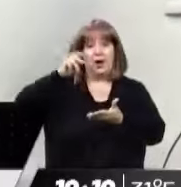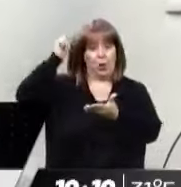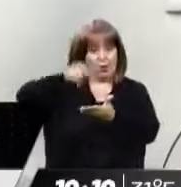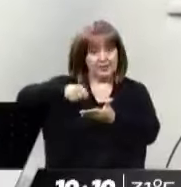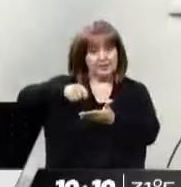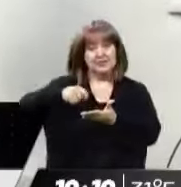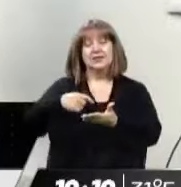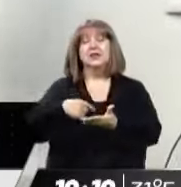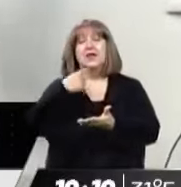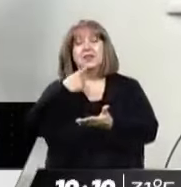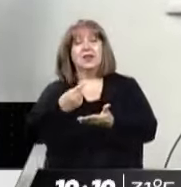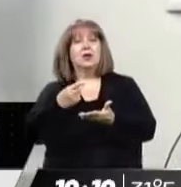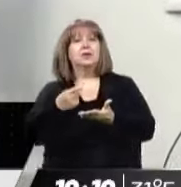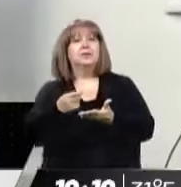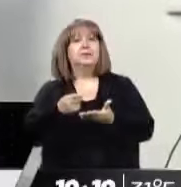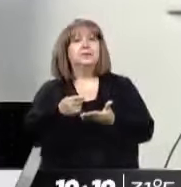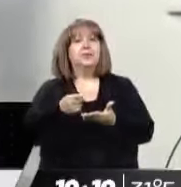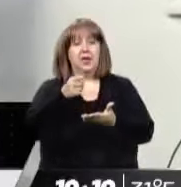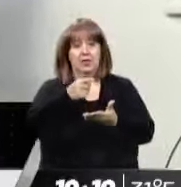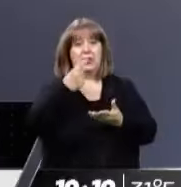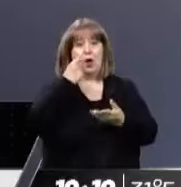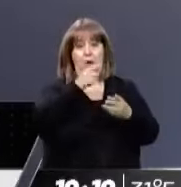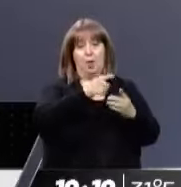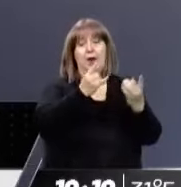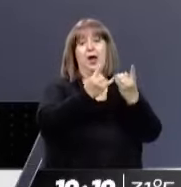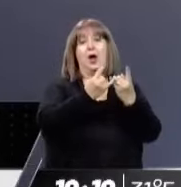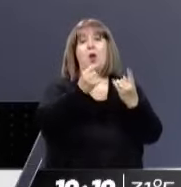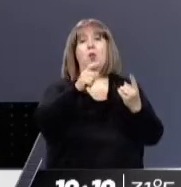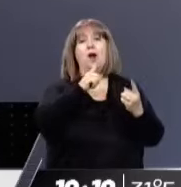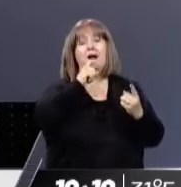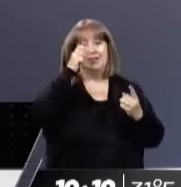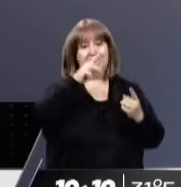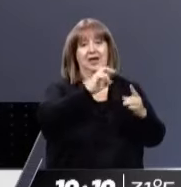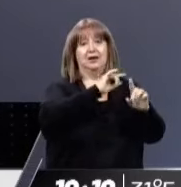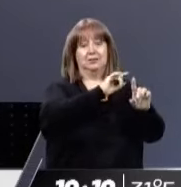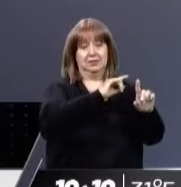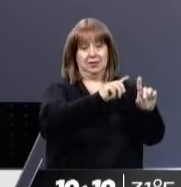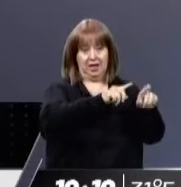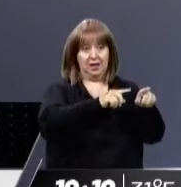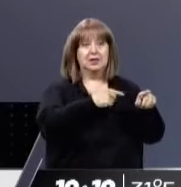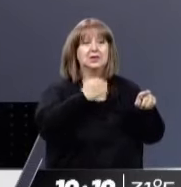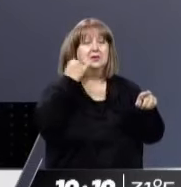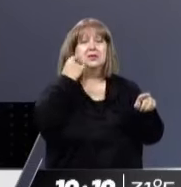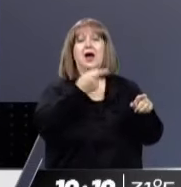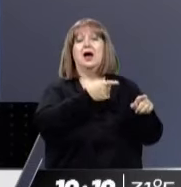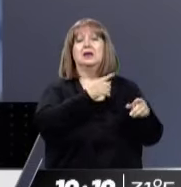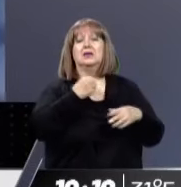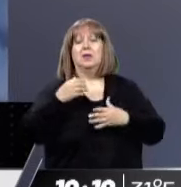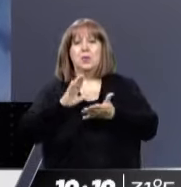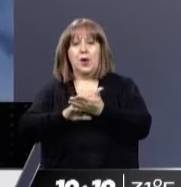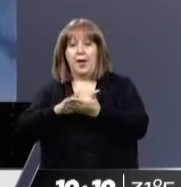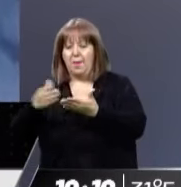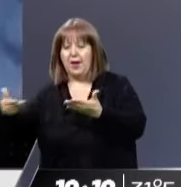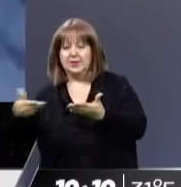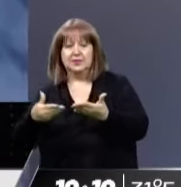audiencia consideró que este hombre llamado, o que se lo conoce como El Corcho, tiene algunas pruebas en su contra que han